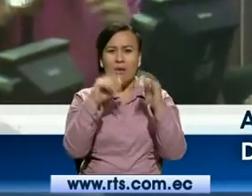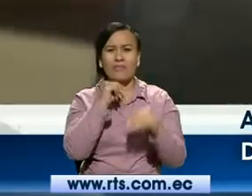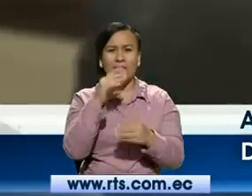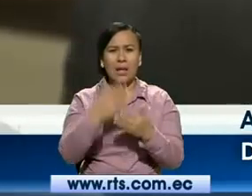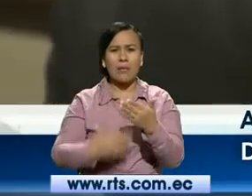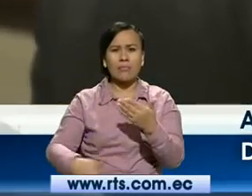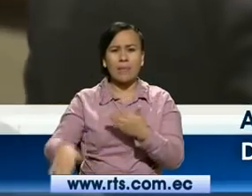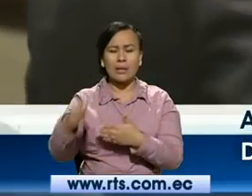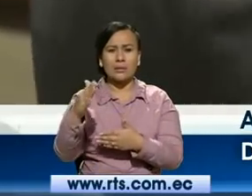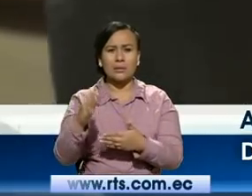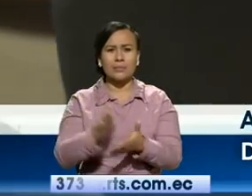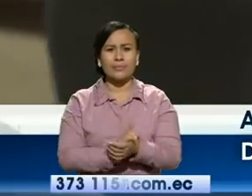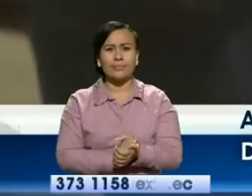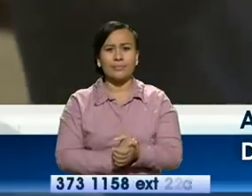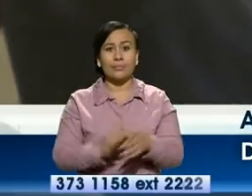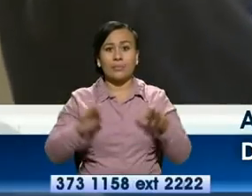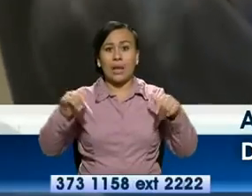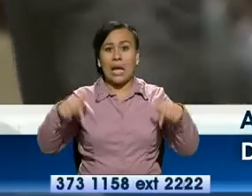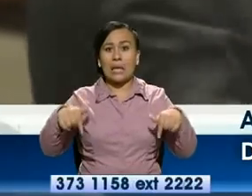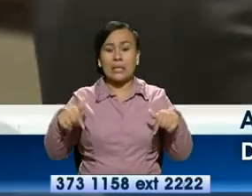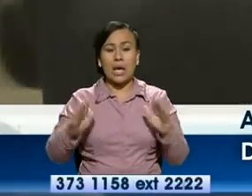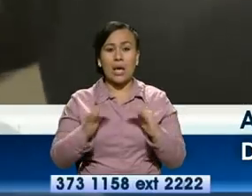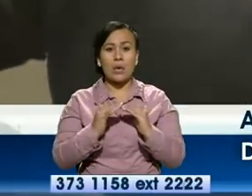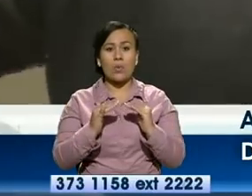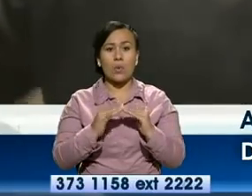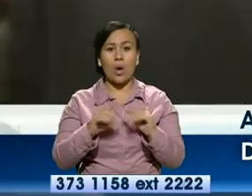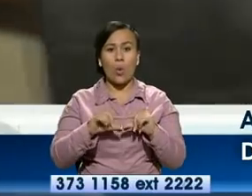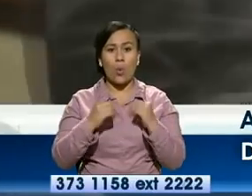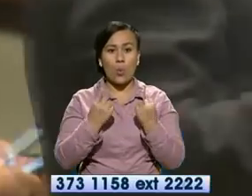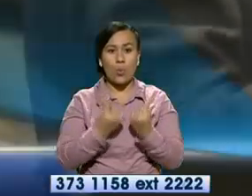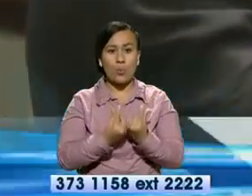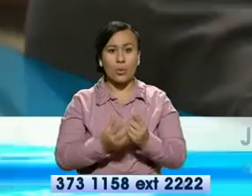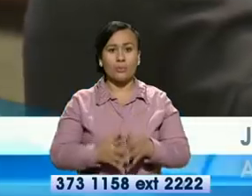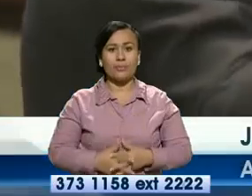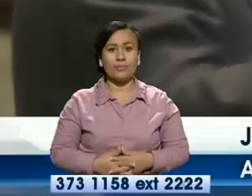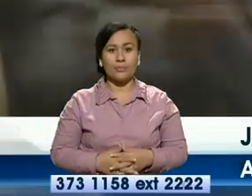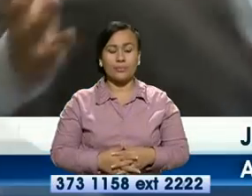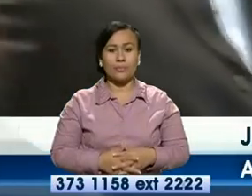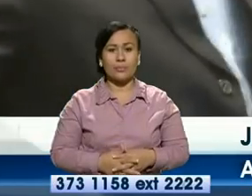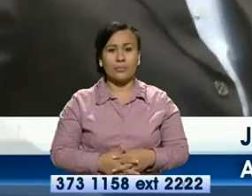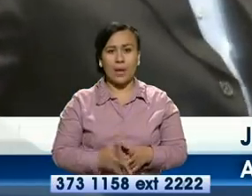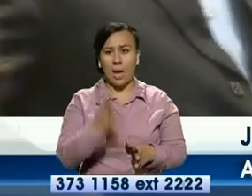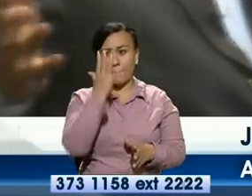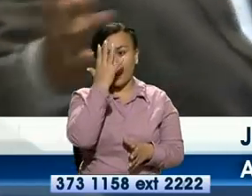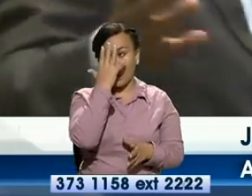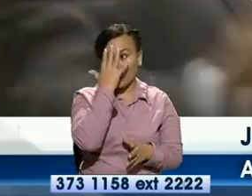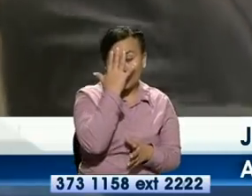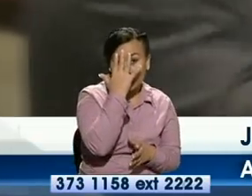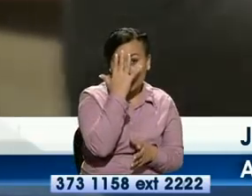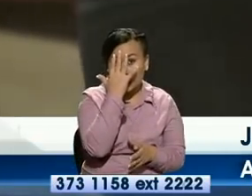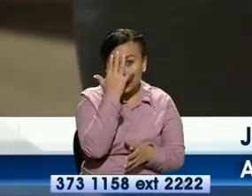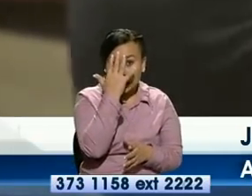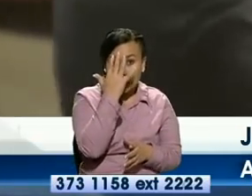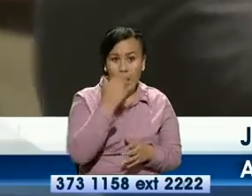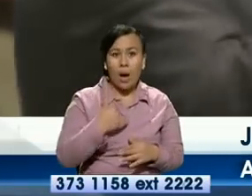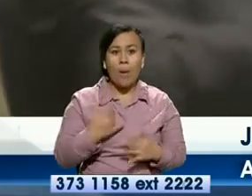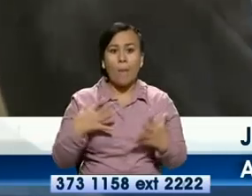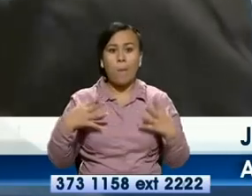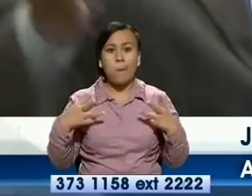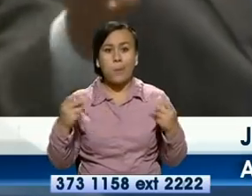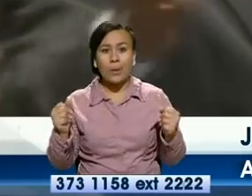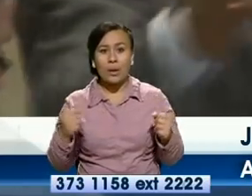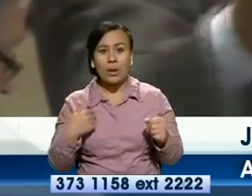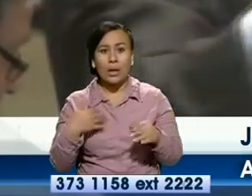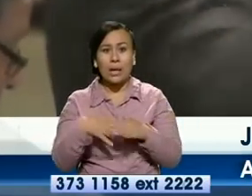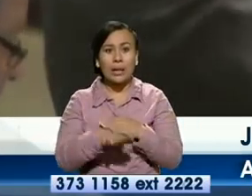funciones. Aquí como que fuésemos un grupo de avergonzados, que hemos asaltado el